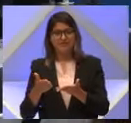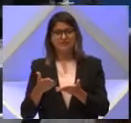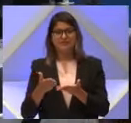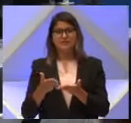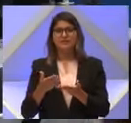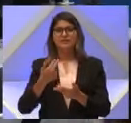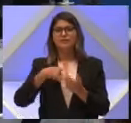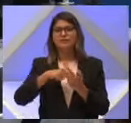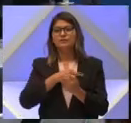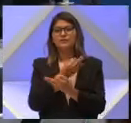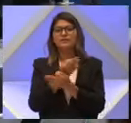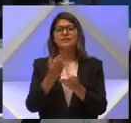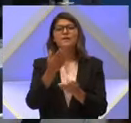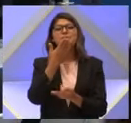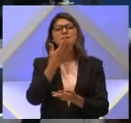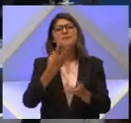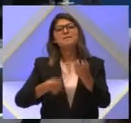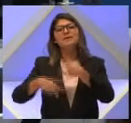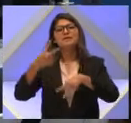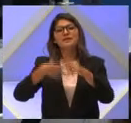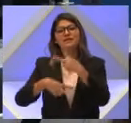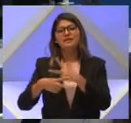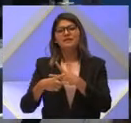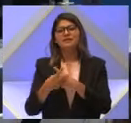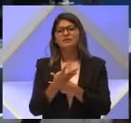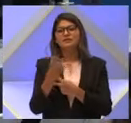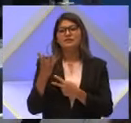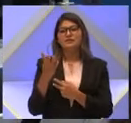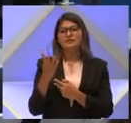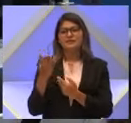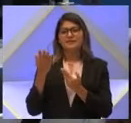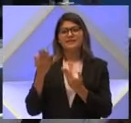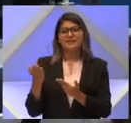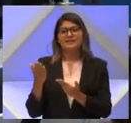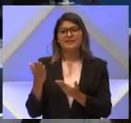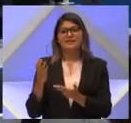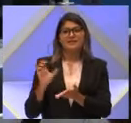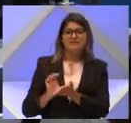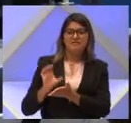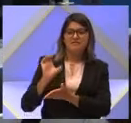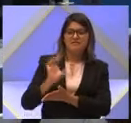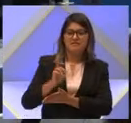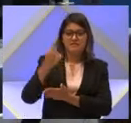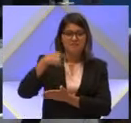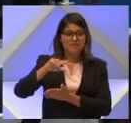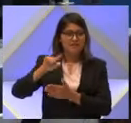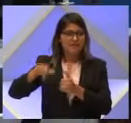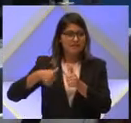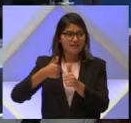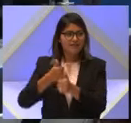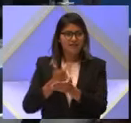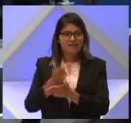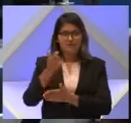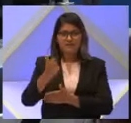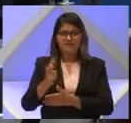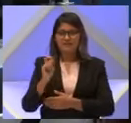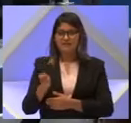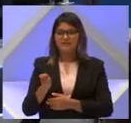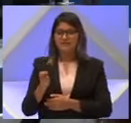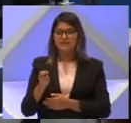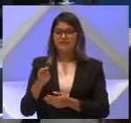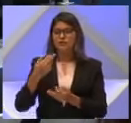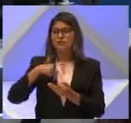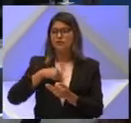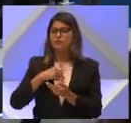la bienvenida ser uno de los patrocinadores de este evento es para una nueva una forma de